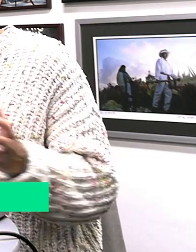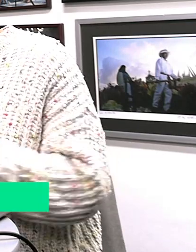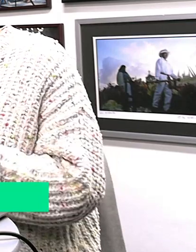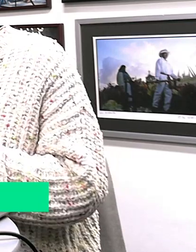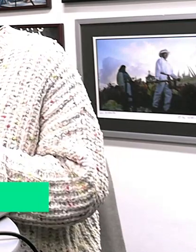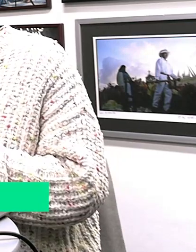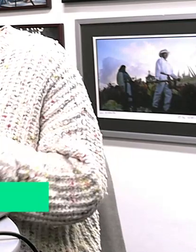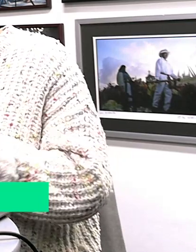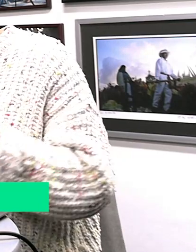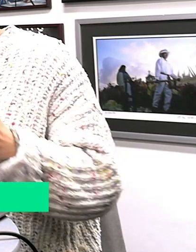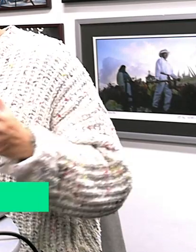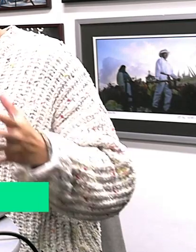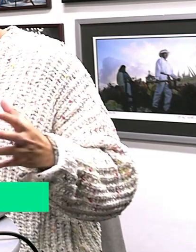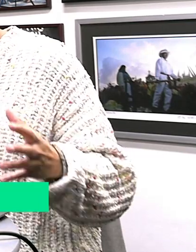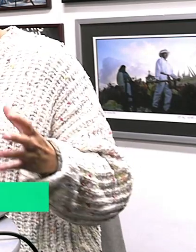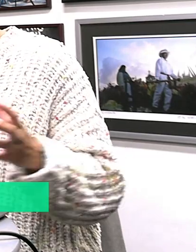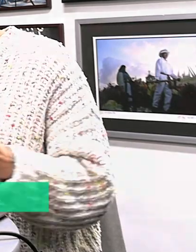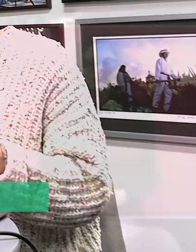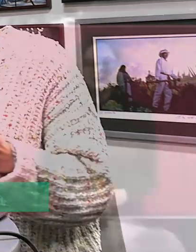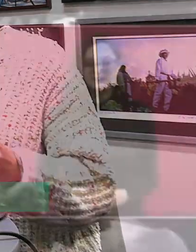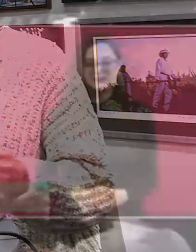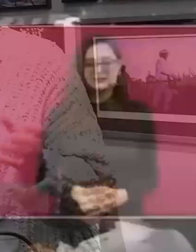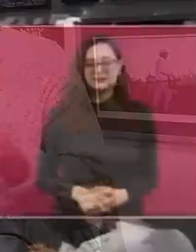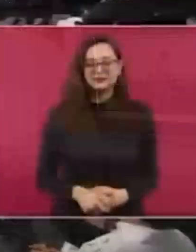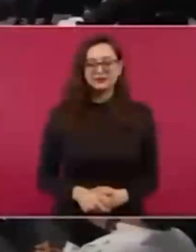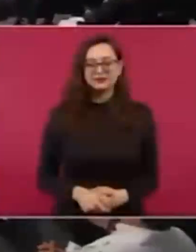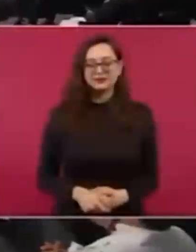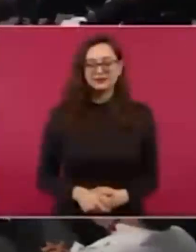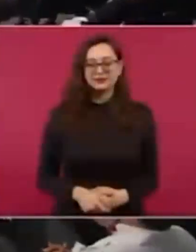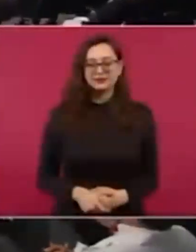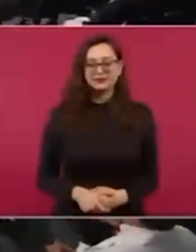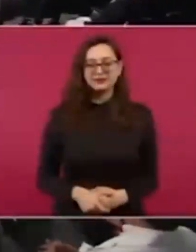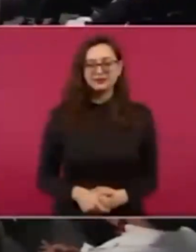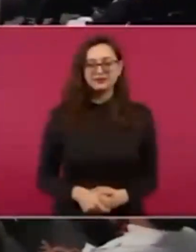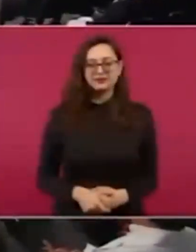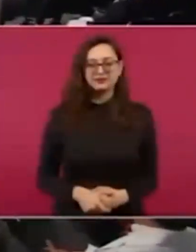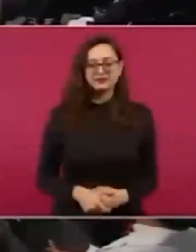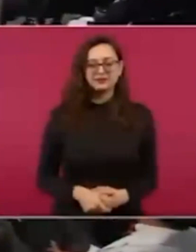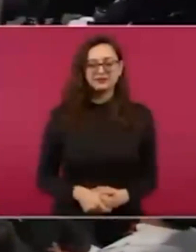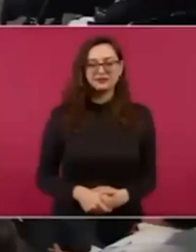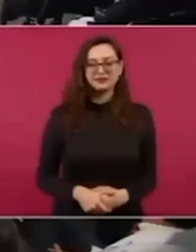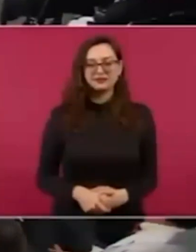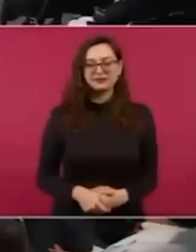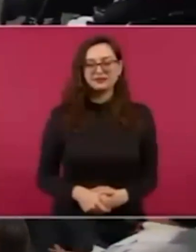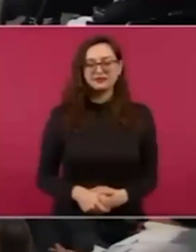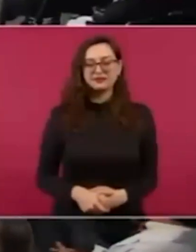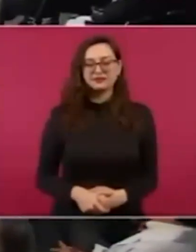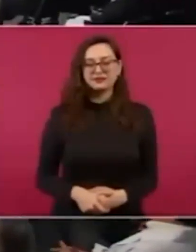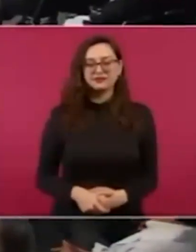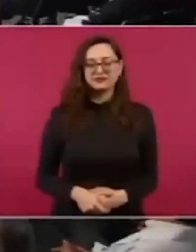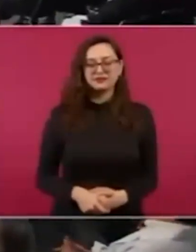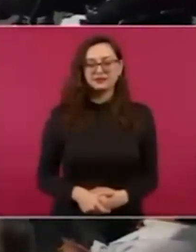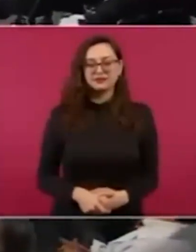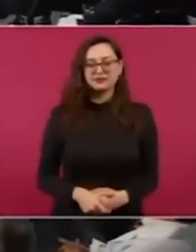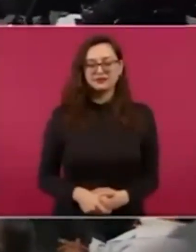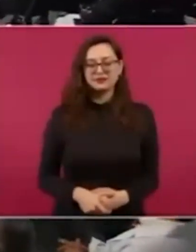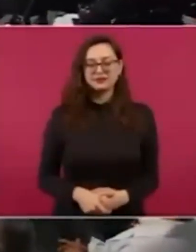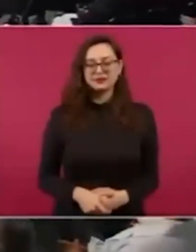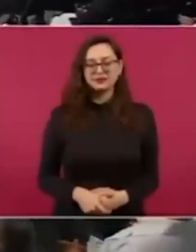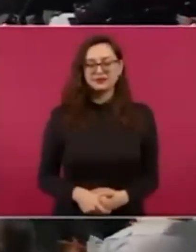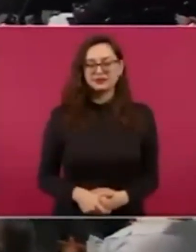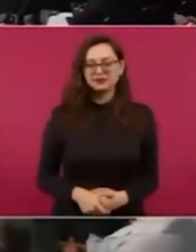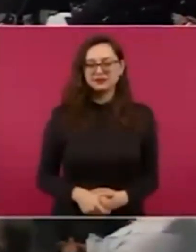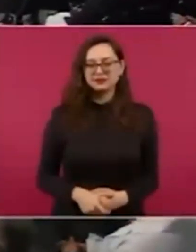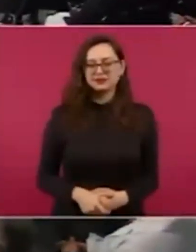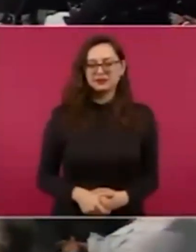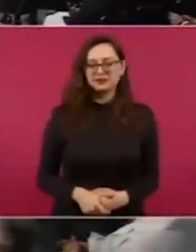punto es pues ir liberando un poco la carga y el tráfico que se vive a diario en el aeropuerto internacional aquí en la Ciudad de